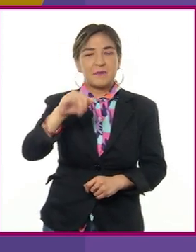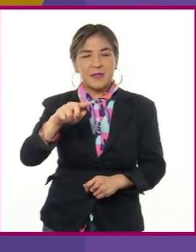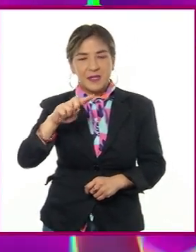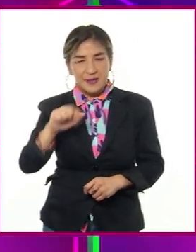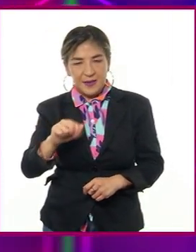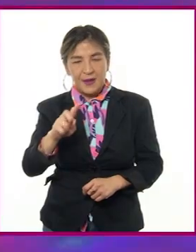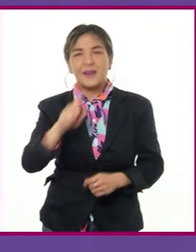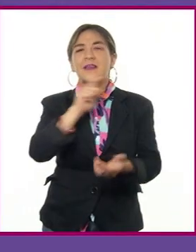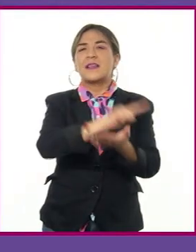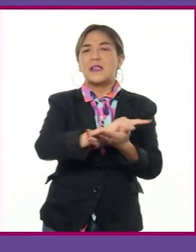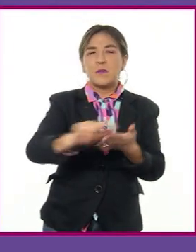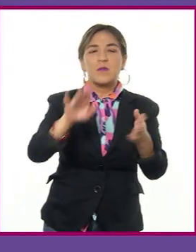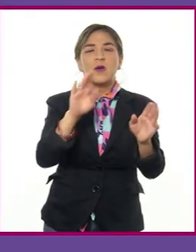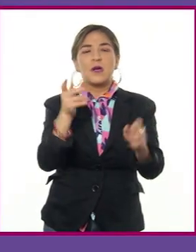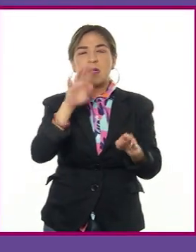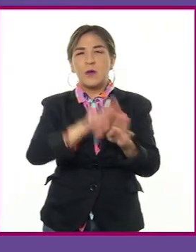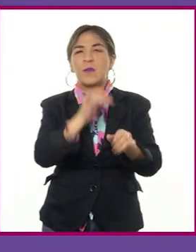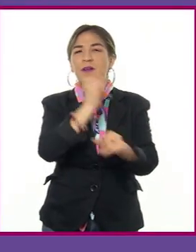transparencia?